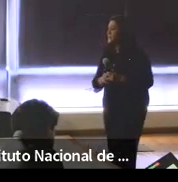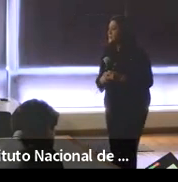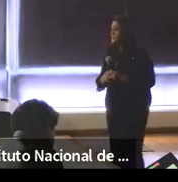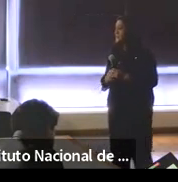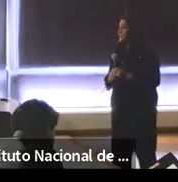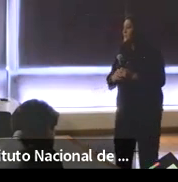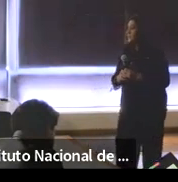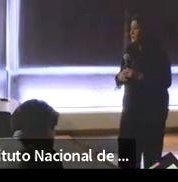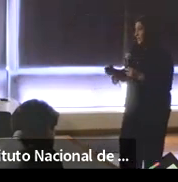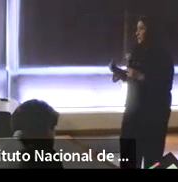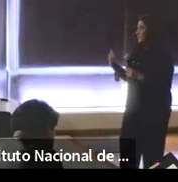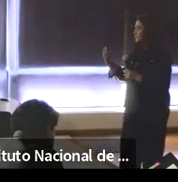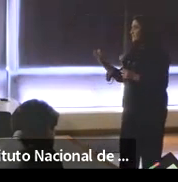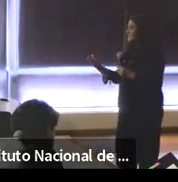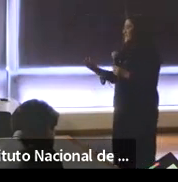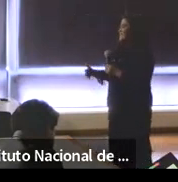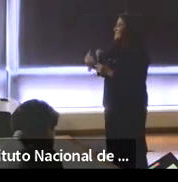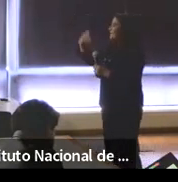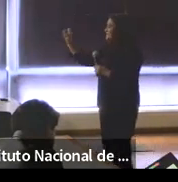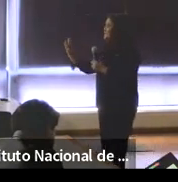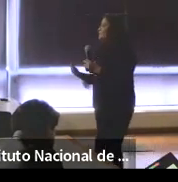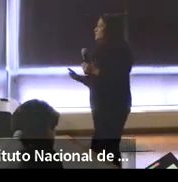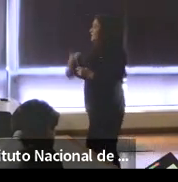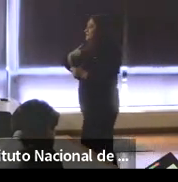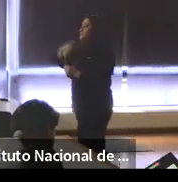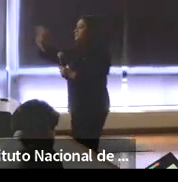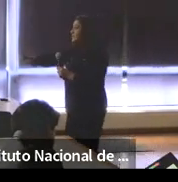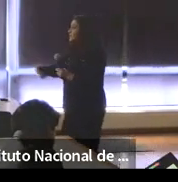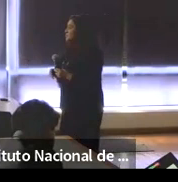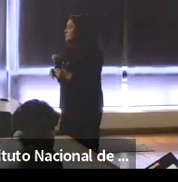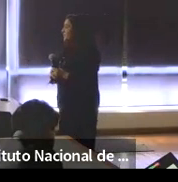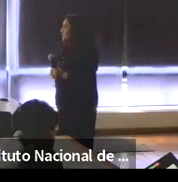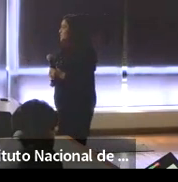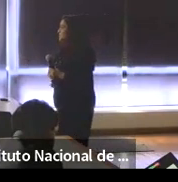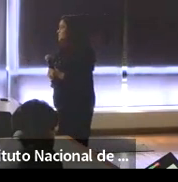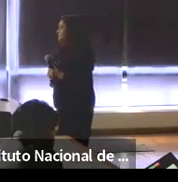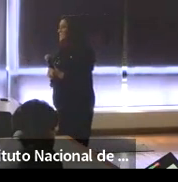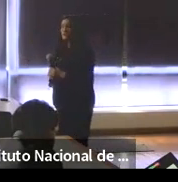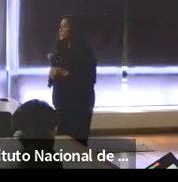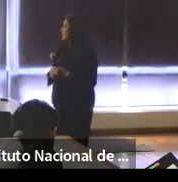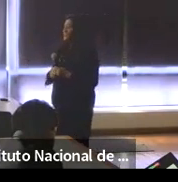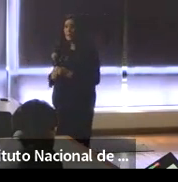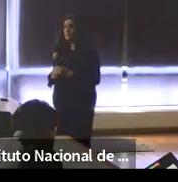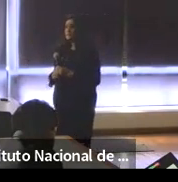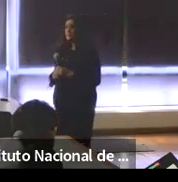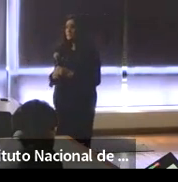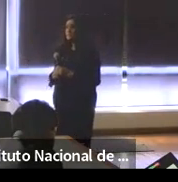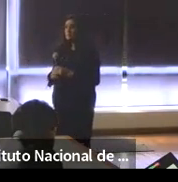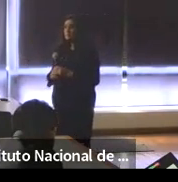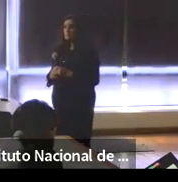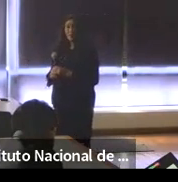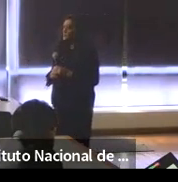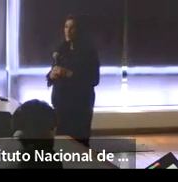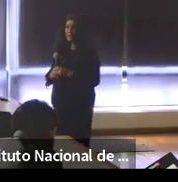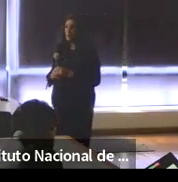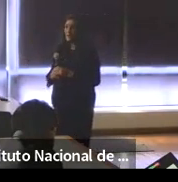a reducir el conflicto Por qué Porque entonces rebasas la autoridad de tu inmediato Superior y eso no ayuda